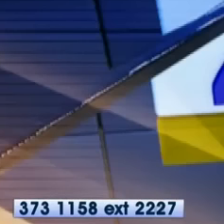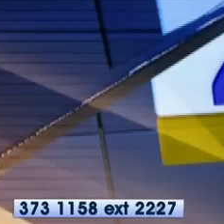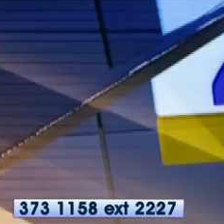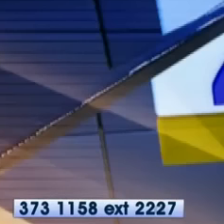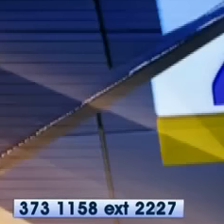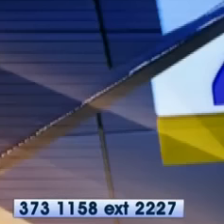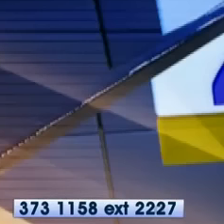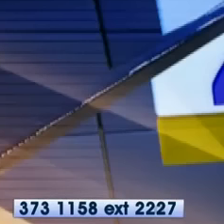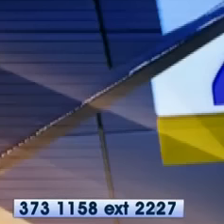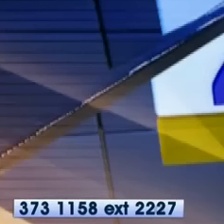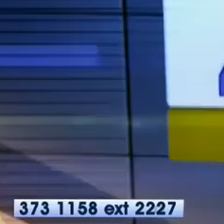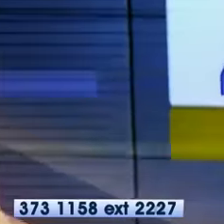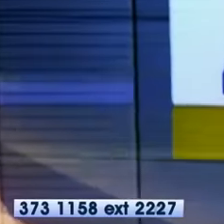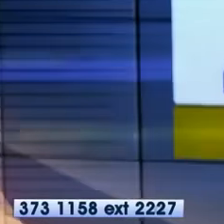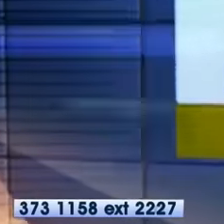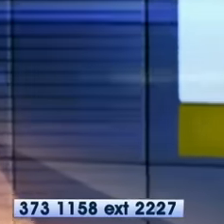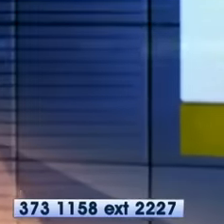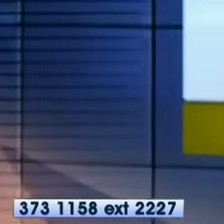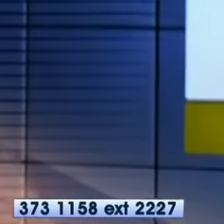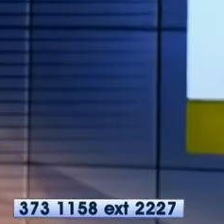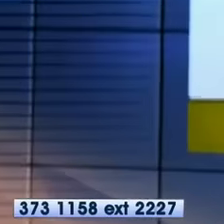Elecciones 2017.